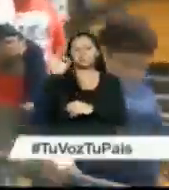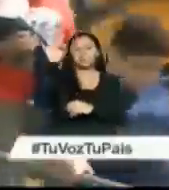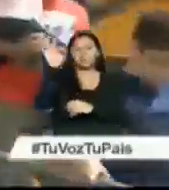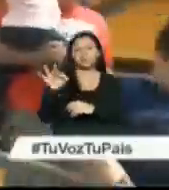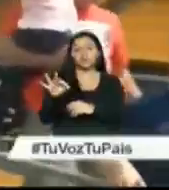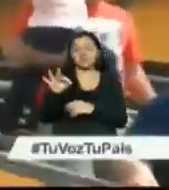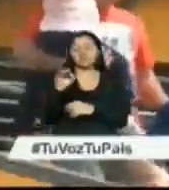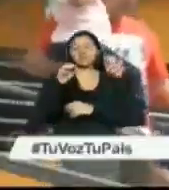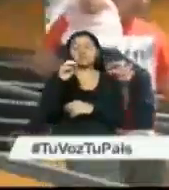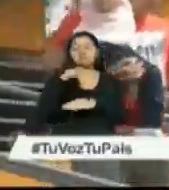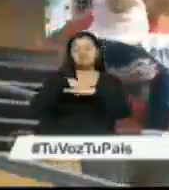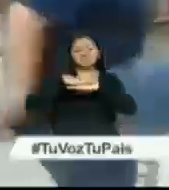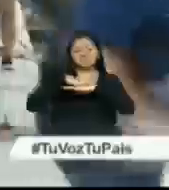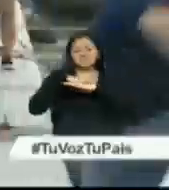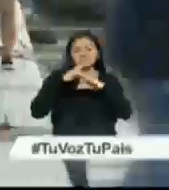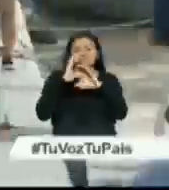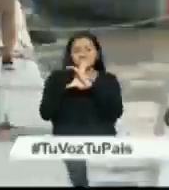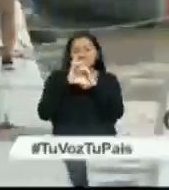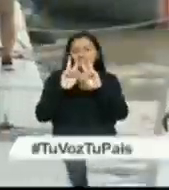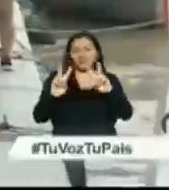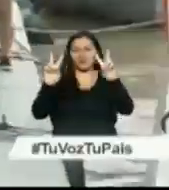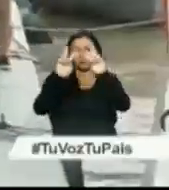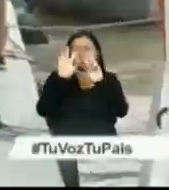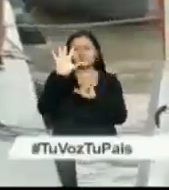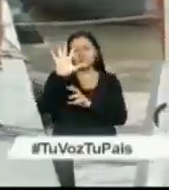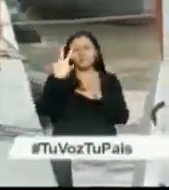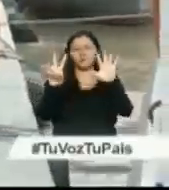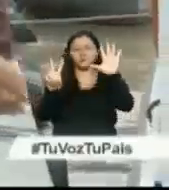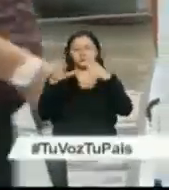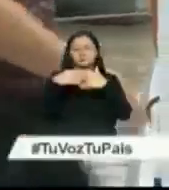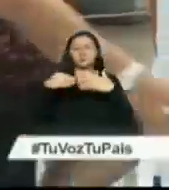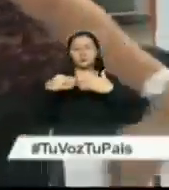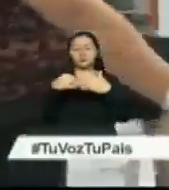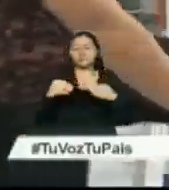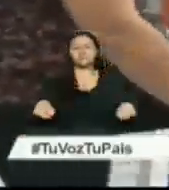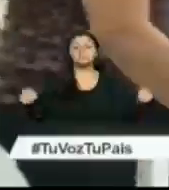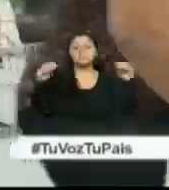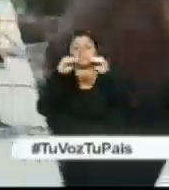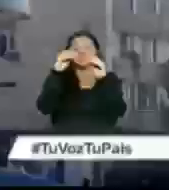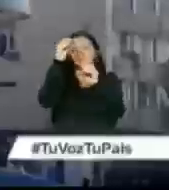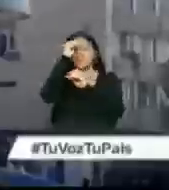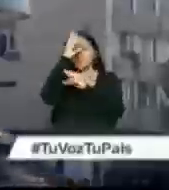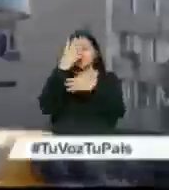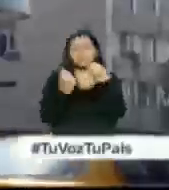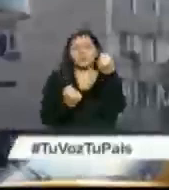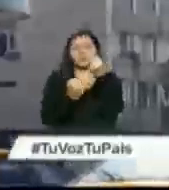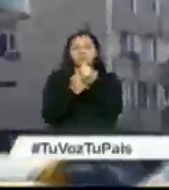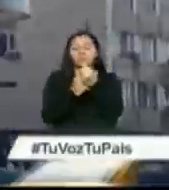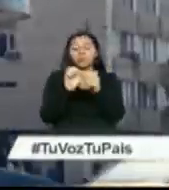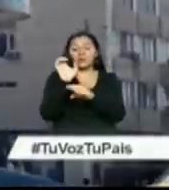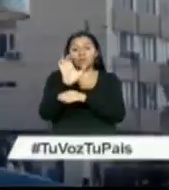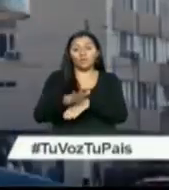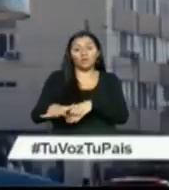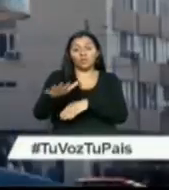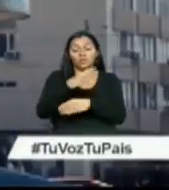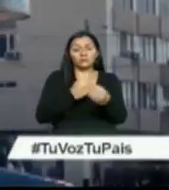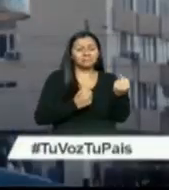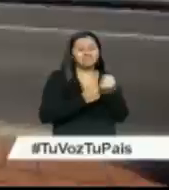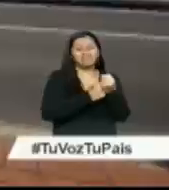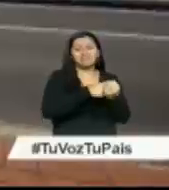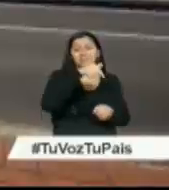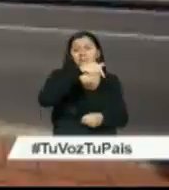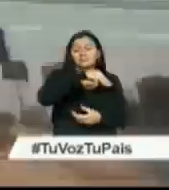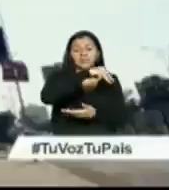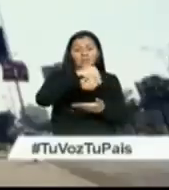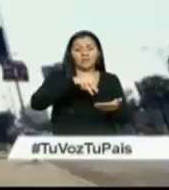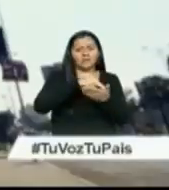con una tarifa promedio de 57 dólares. Además, se informa que el apoyo brindado por los ecuatorianos a la provincia de Manabí